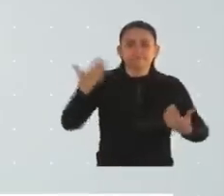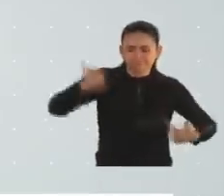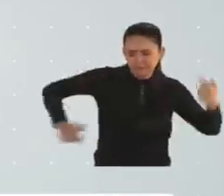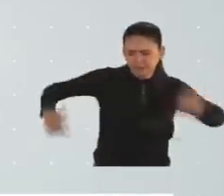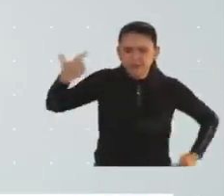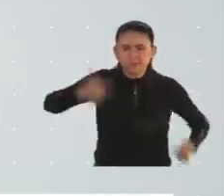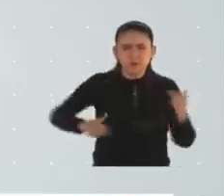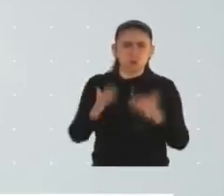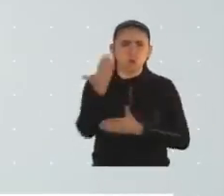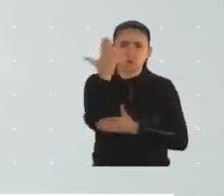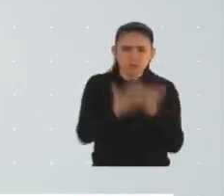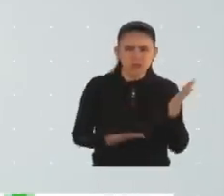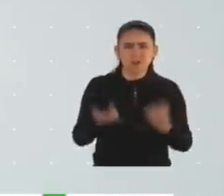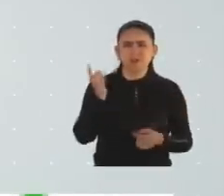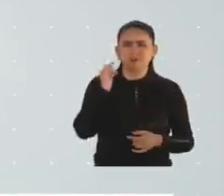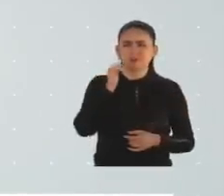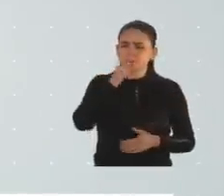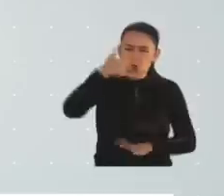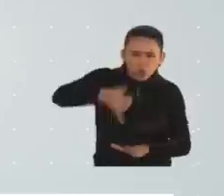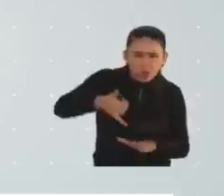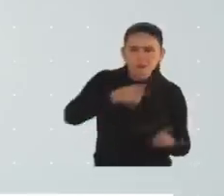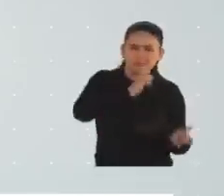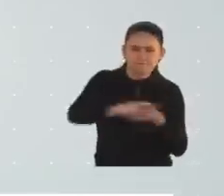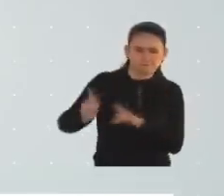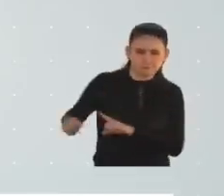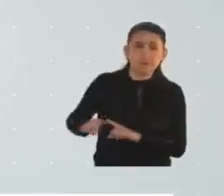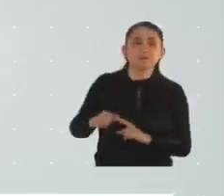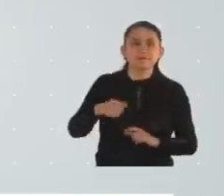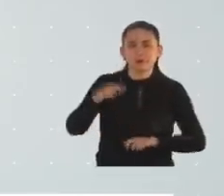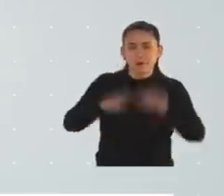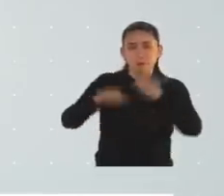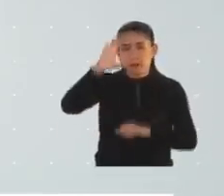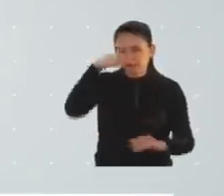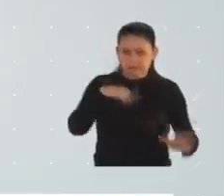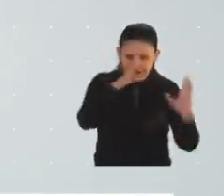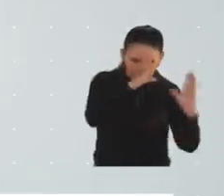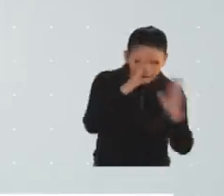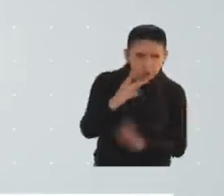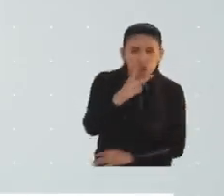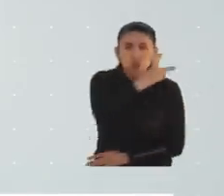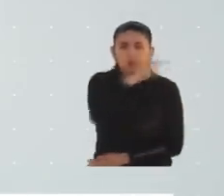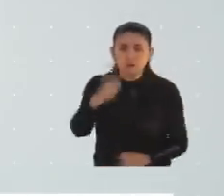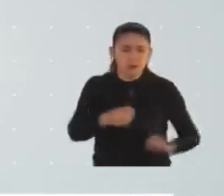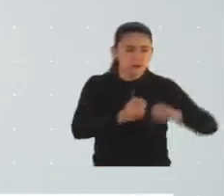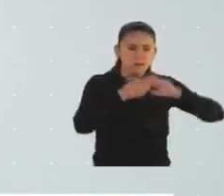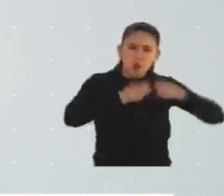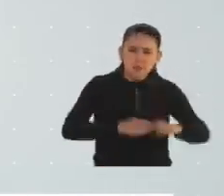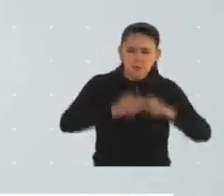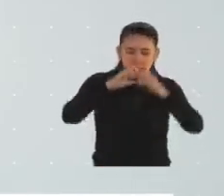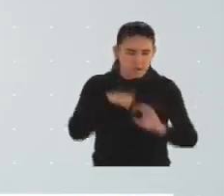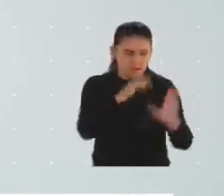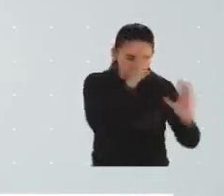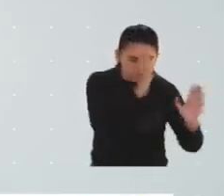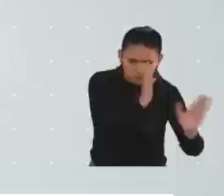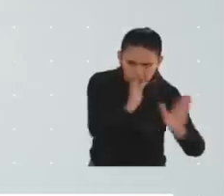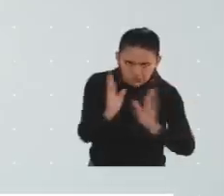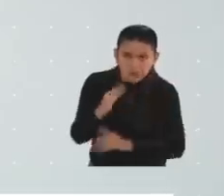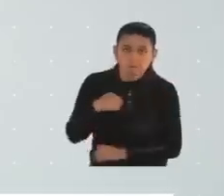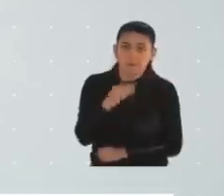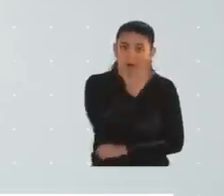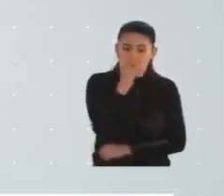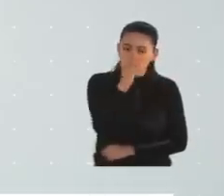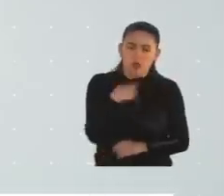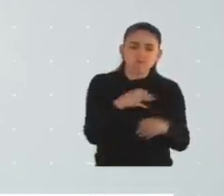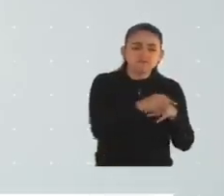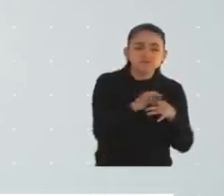otros elementos cortopunzantes. Las autoridades debieron atender más de 200 riñas en este y otros sectores del área metropolitana de Barranquilla.